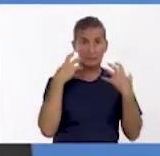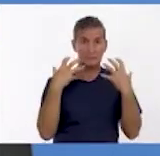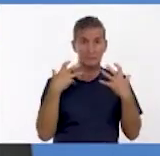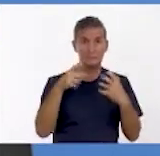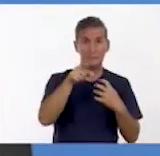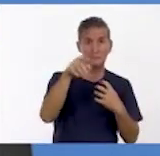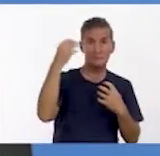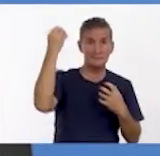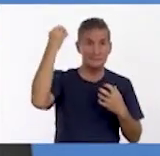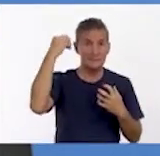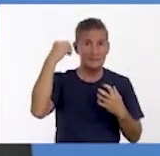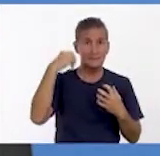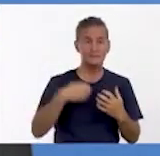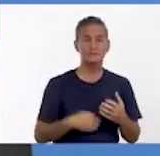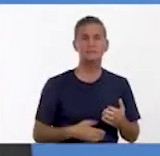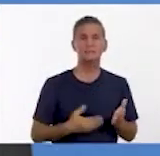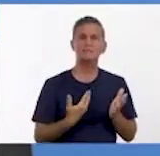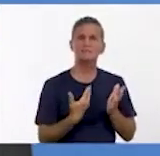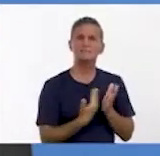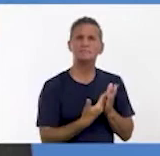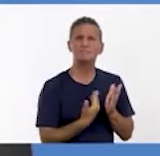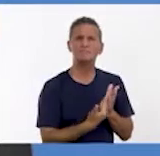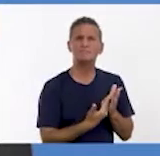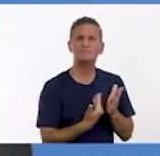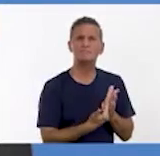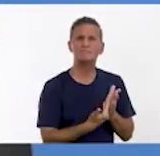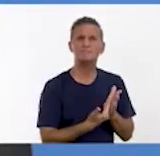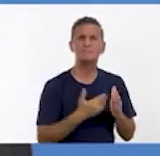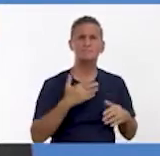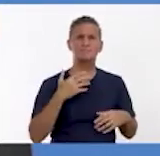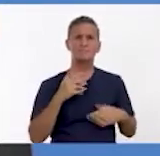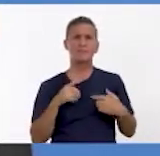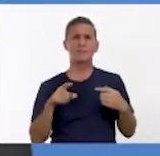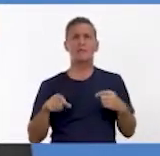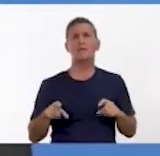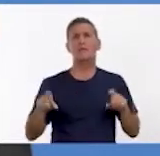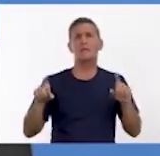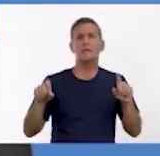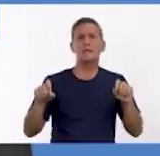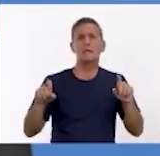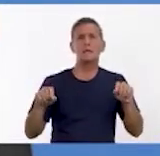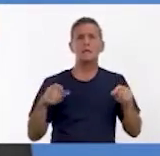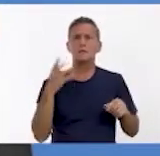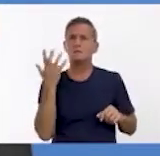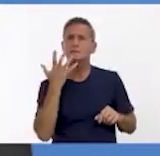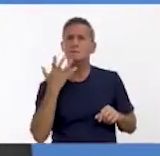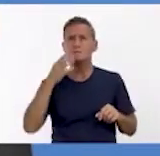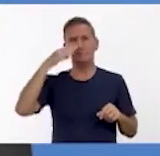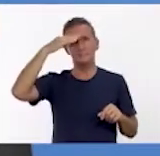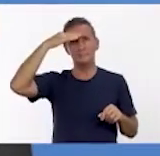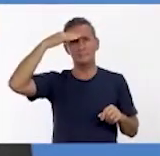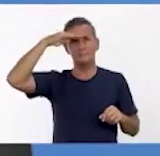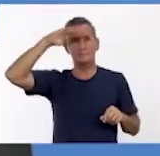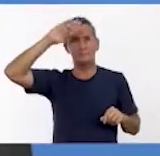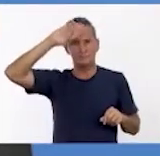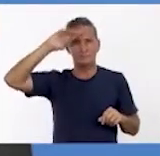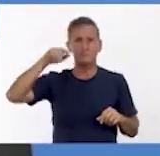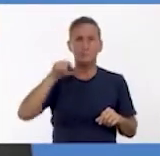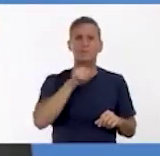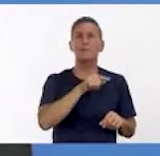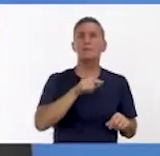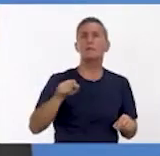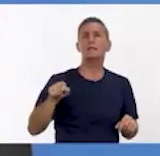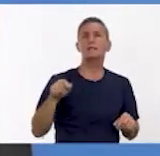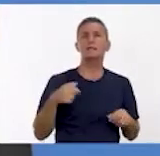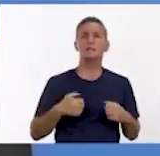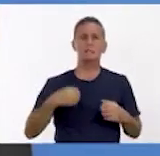nuestros estudiantes el papel que juega nuestro país, el papel que juega Cuba, para